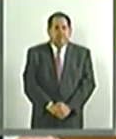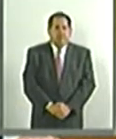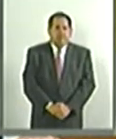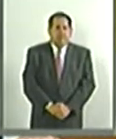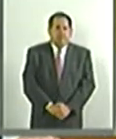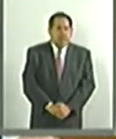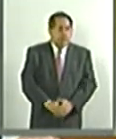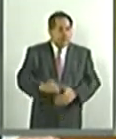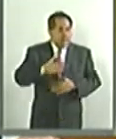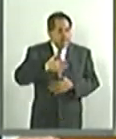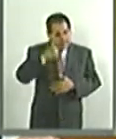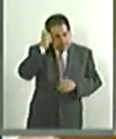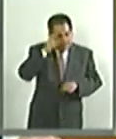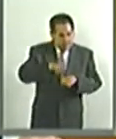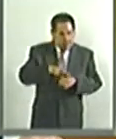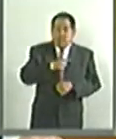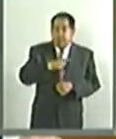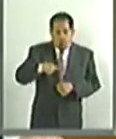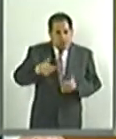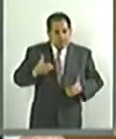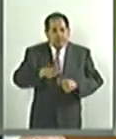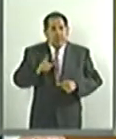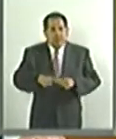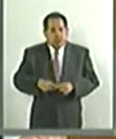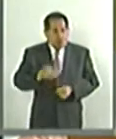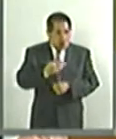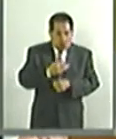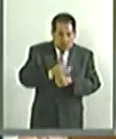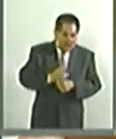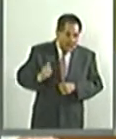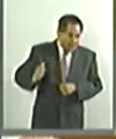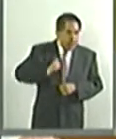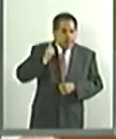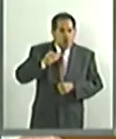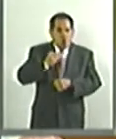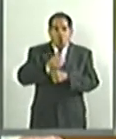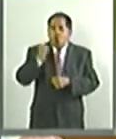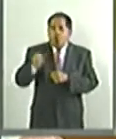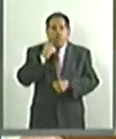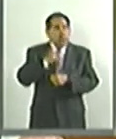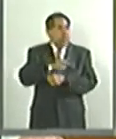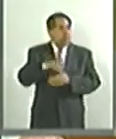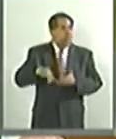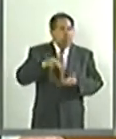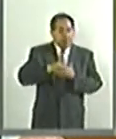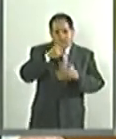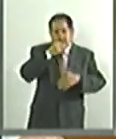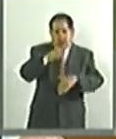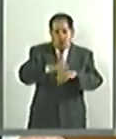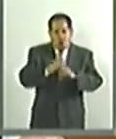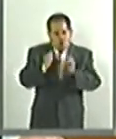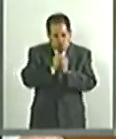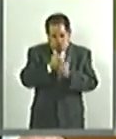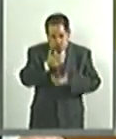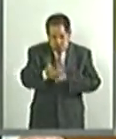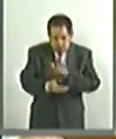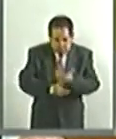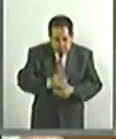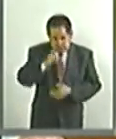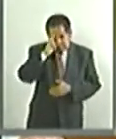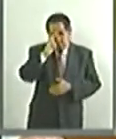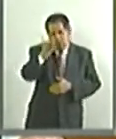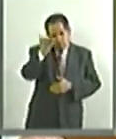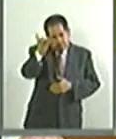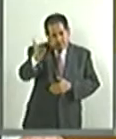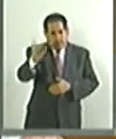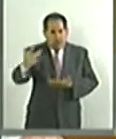Faltaría mi deber como rector si no aprovecho esta oportunidad para respetuosamente pedirle su